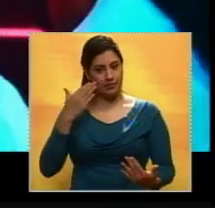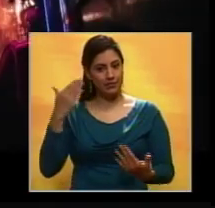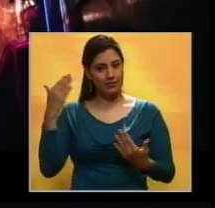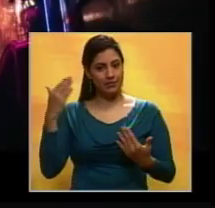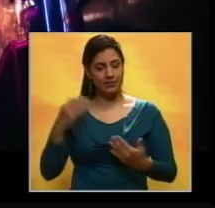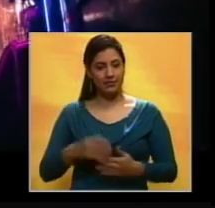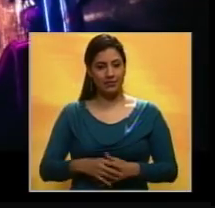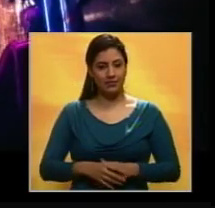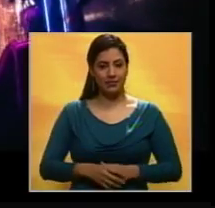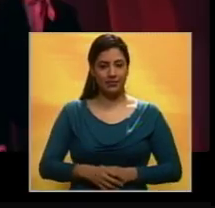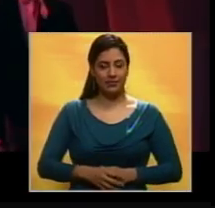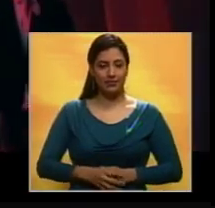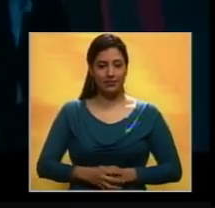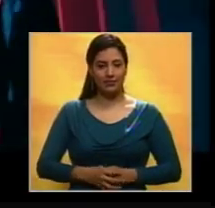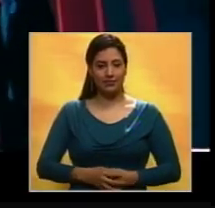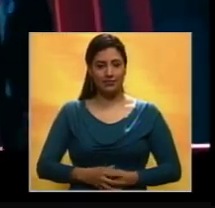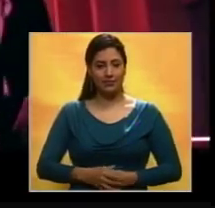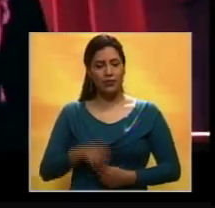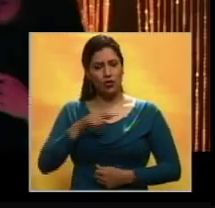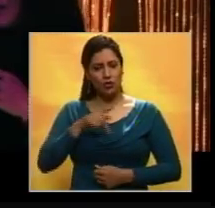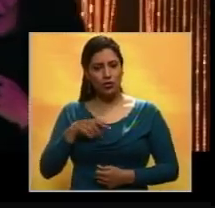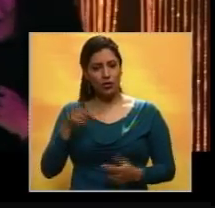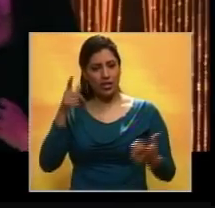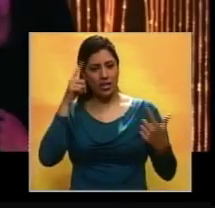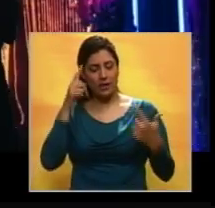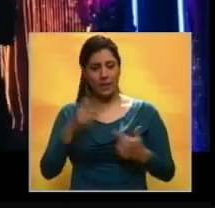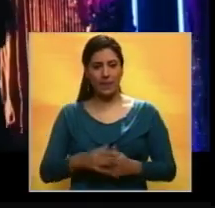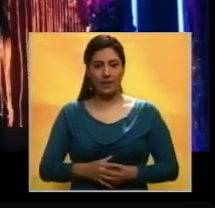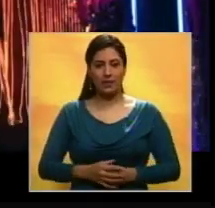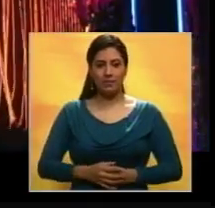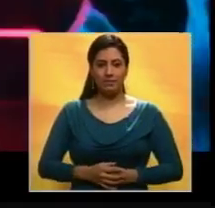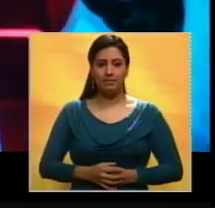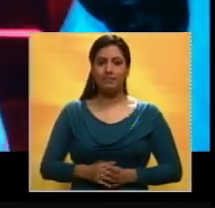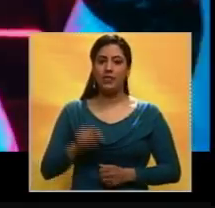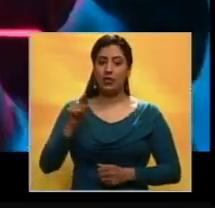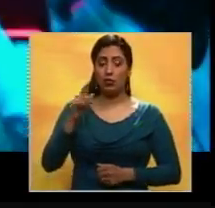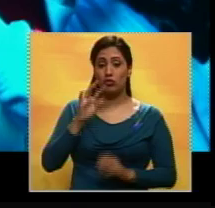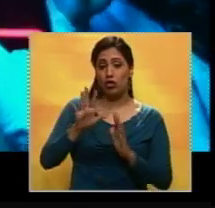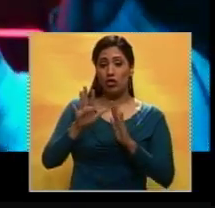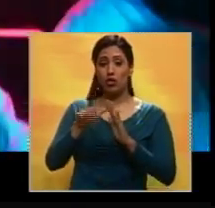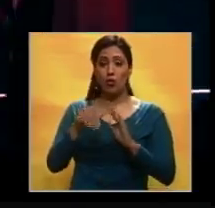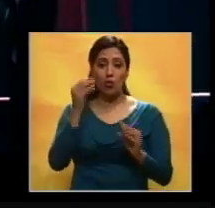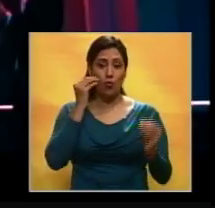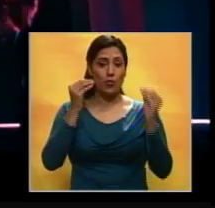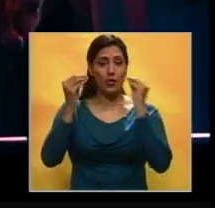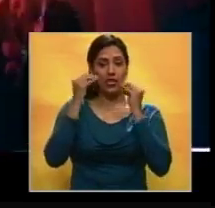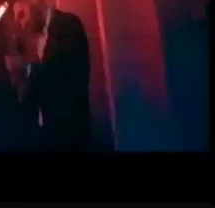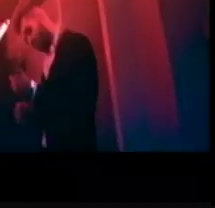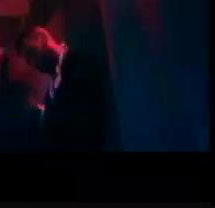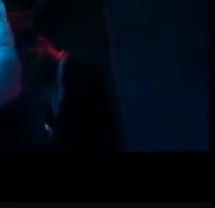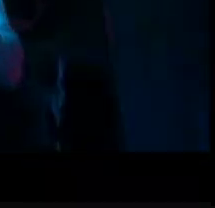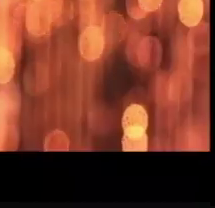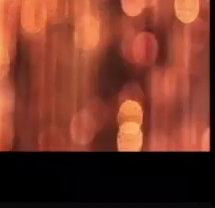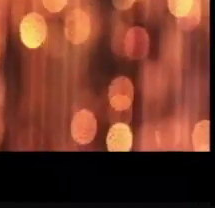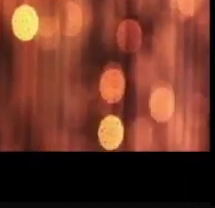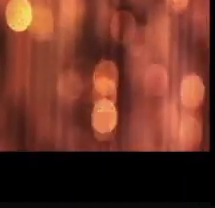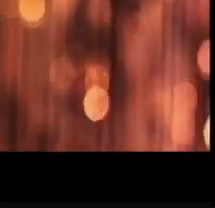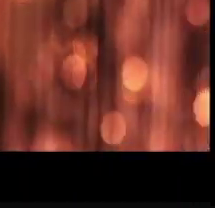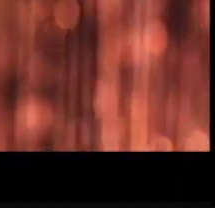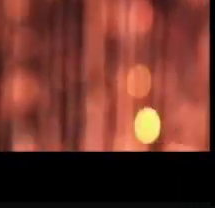Maluma. Yeah, eso no se renta, mami. No. Si te robo un beso de seguro me dirás tu nombre.